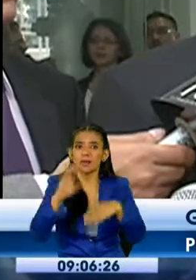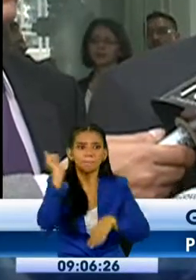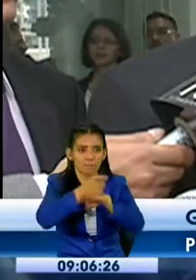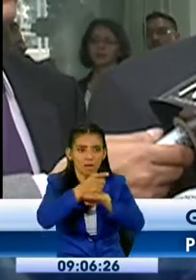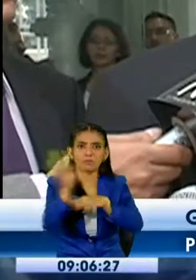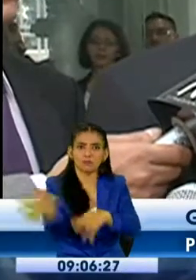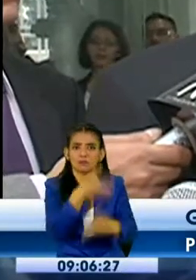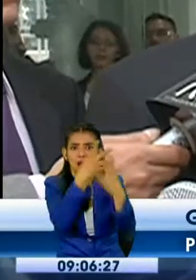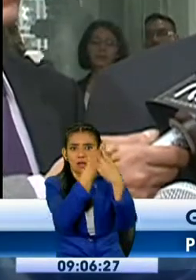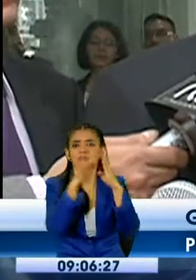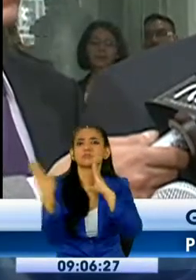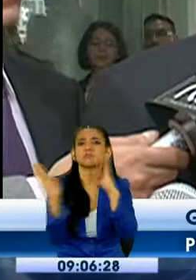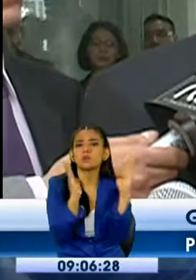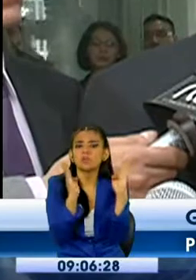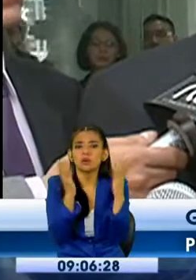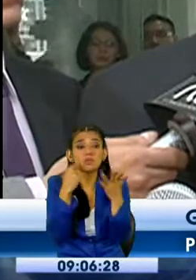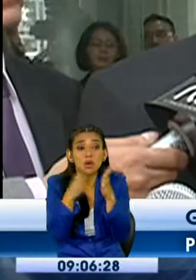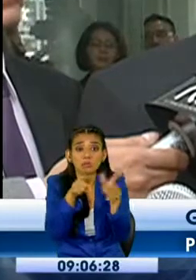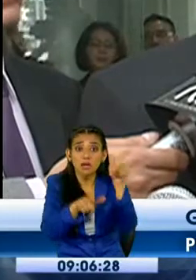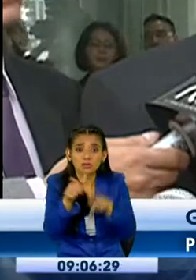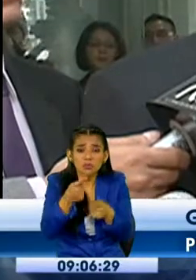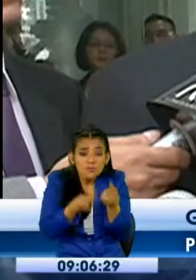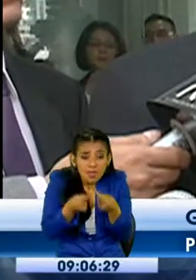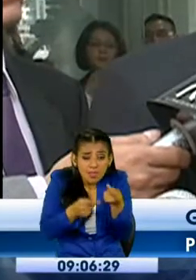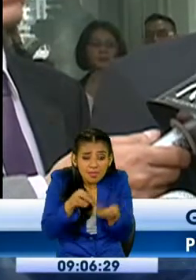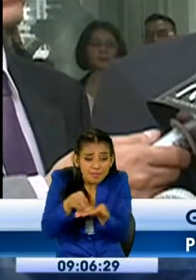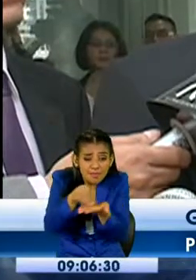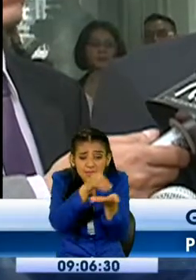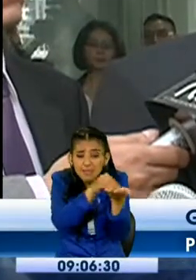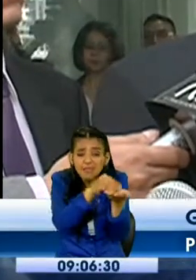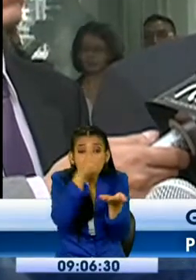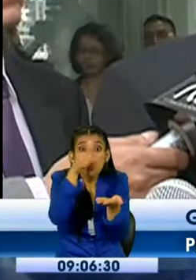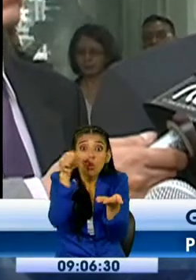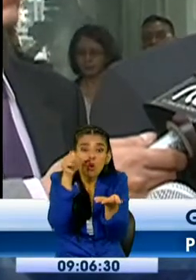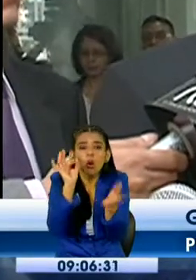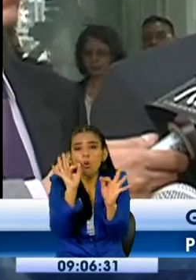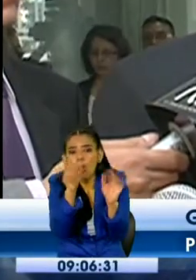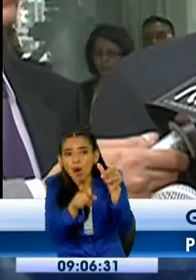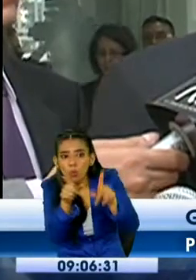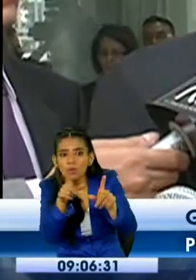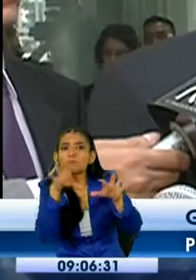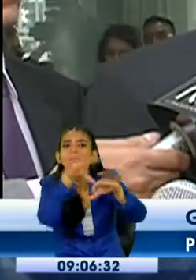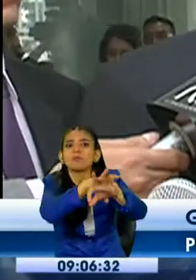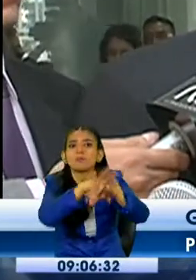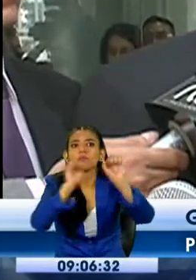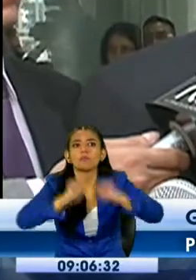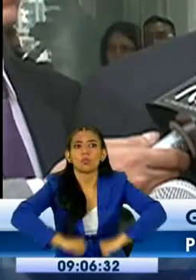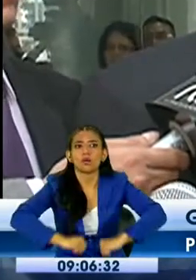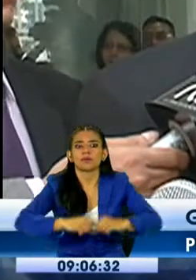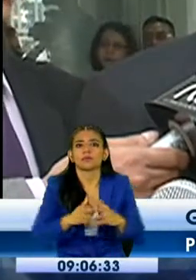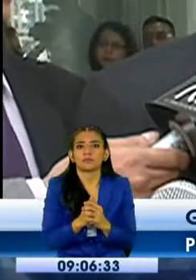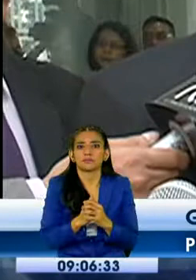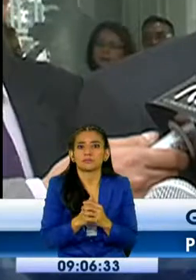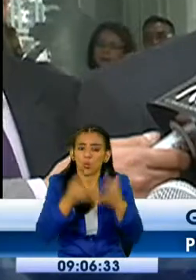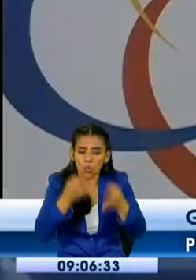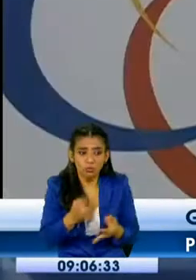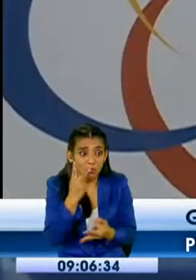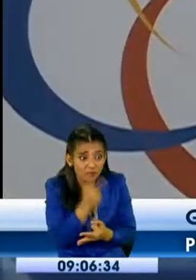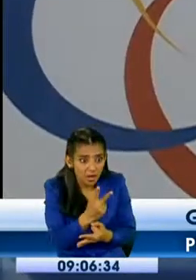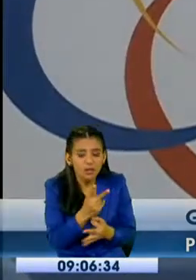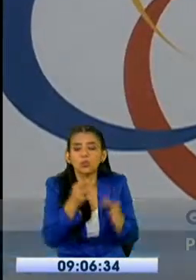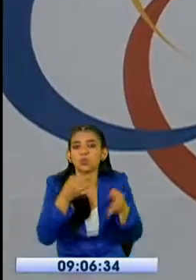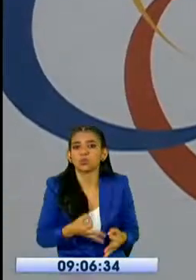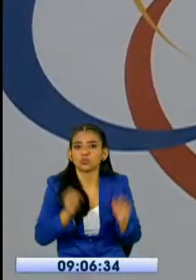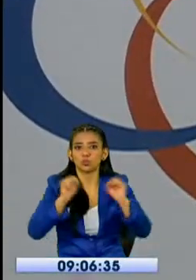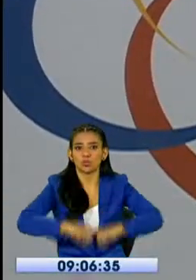prisiones preventivas en casos de microtráfico cuando el delincuente se ha aprehendido en delito flagrante. Y